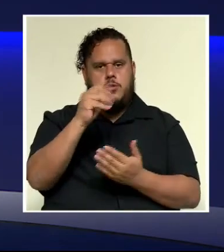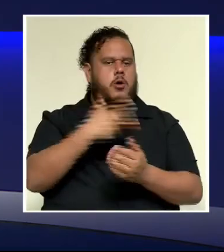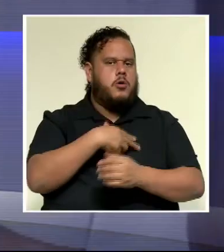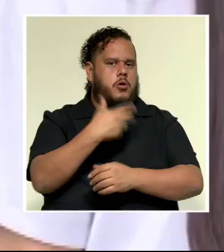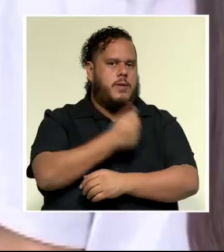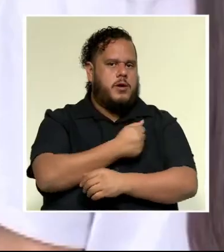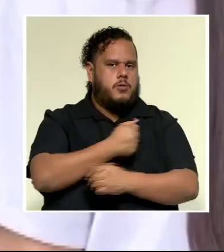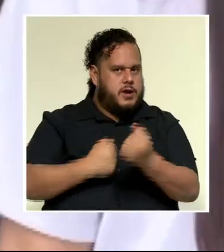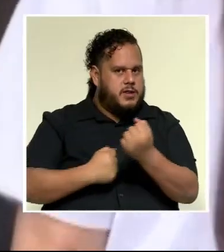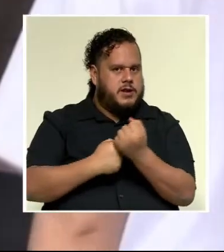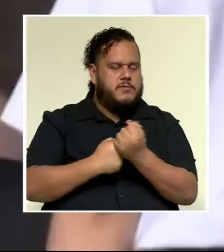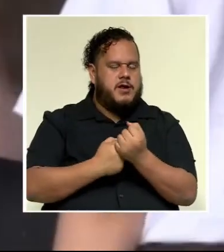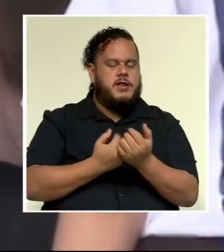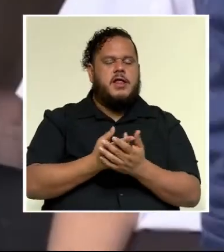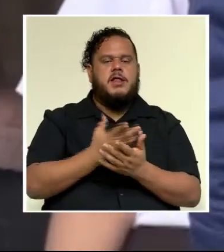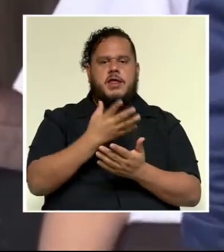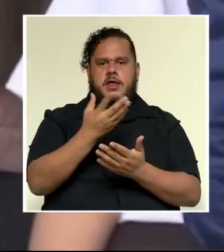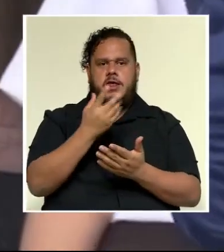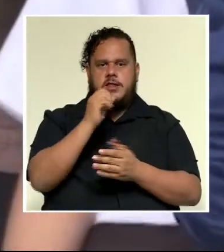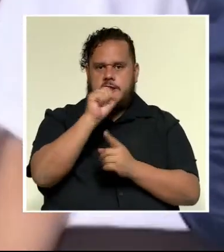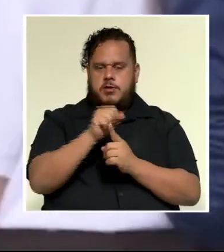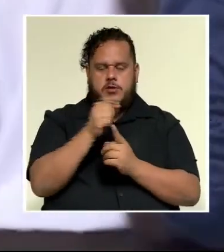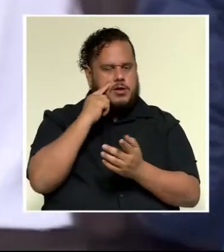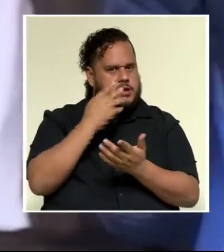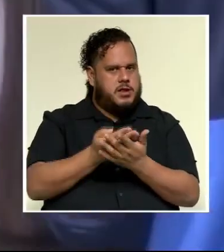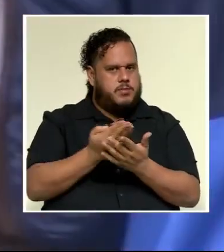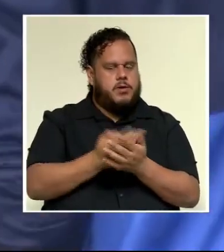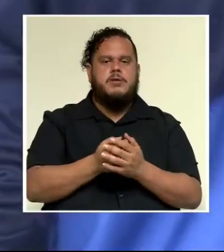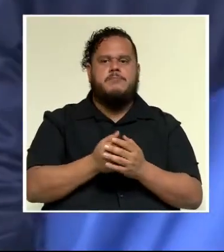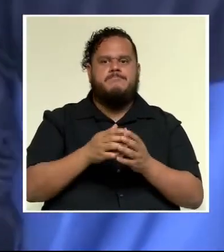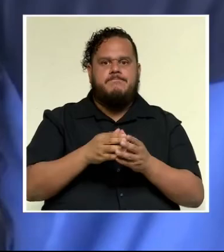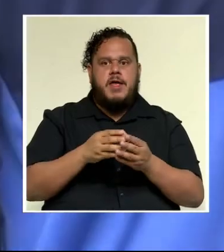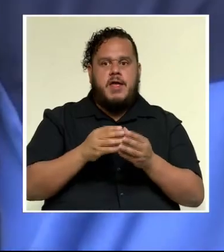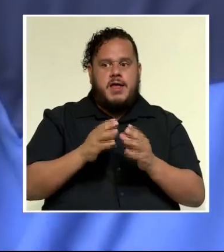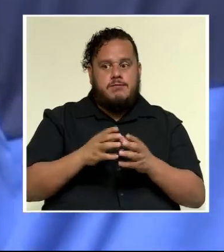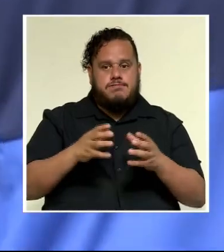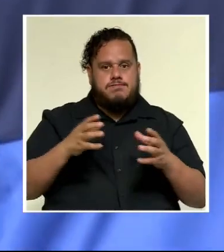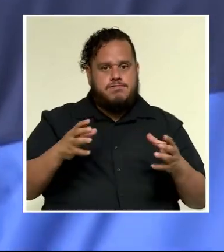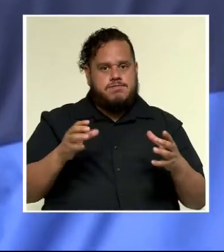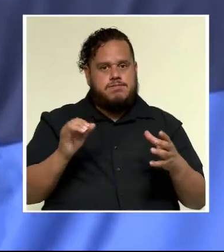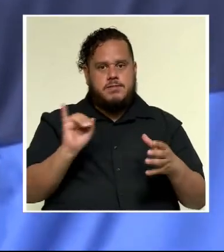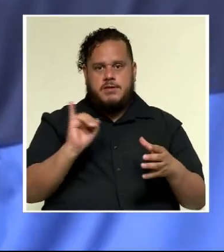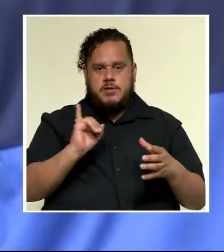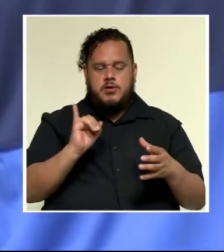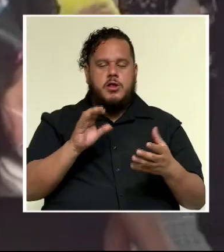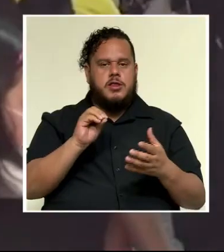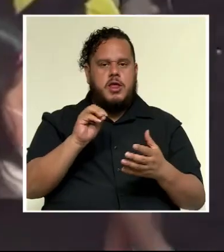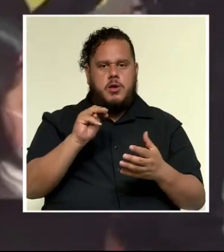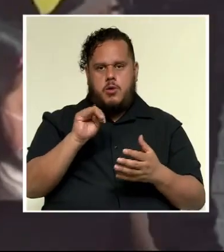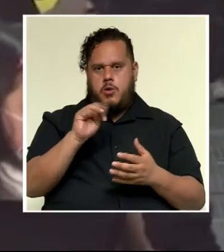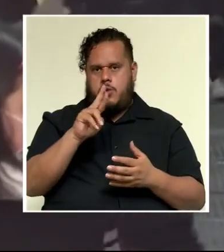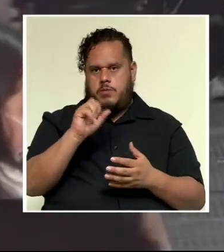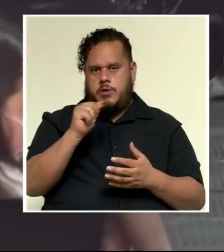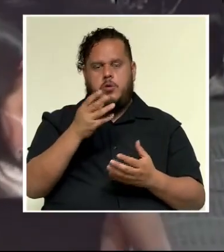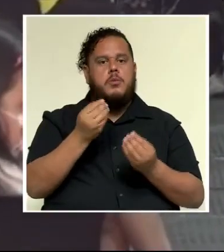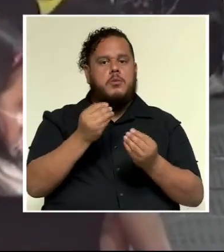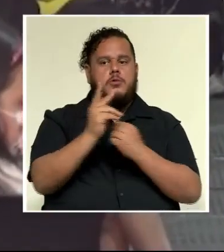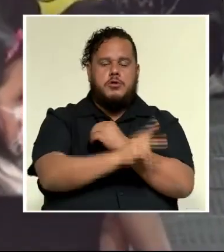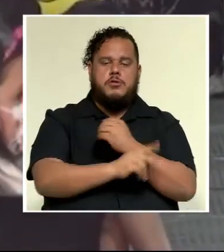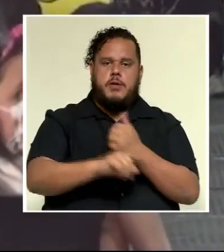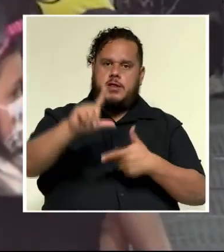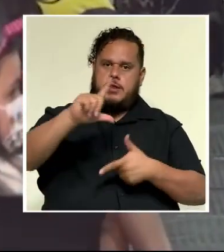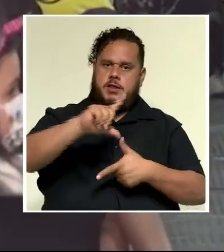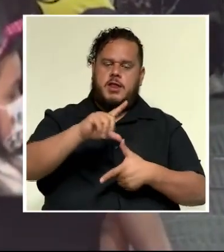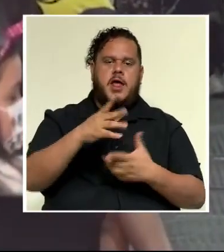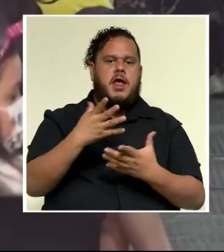pruebas. En el intento de frenar el creciente número de infecciones por la variante Omicron, varios países de América Latina optan